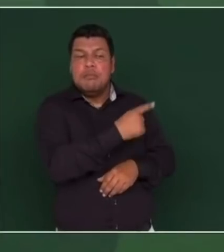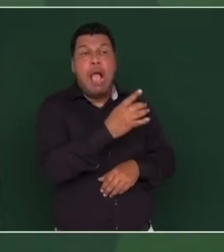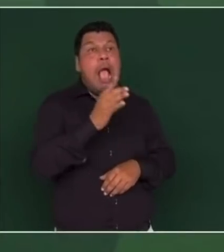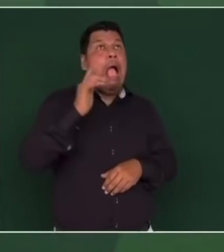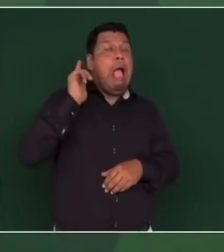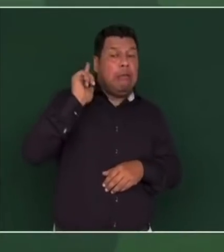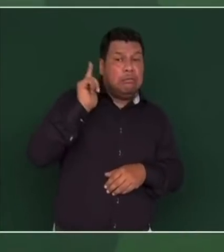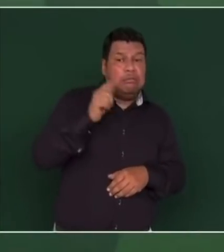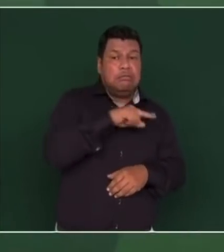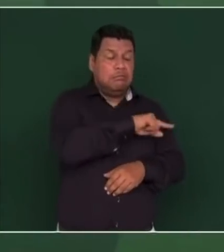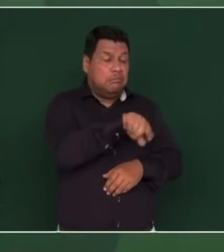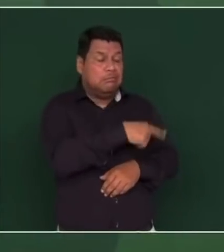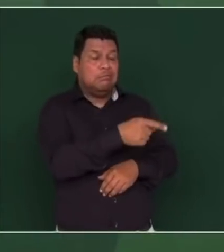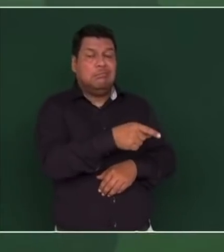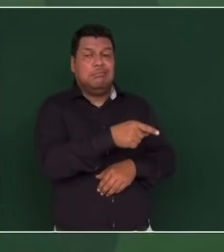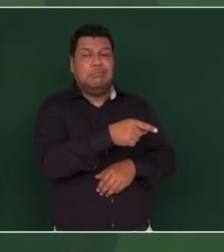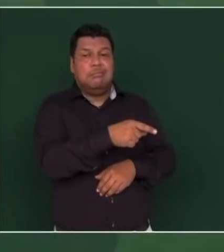senadores